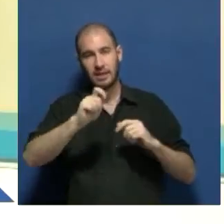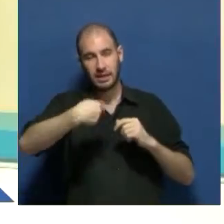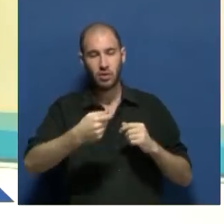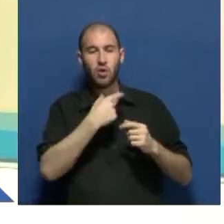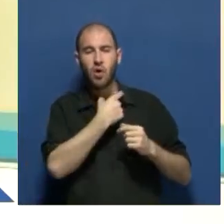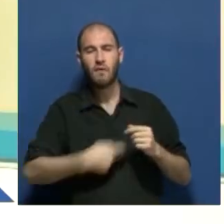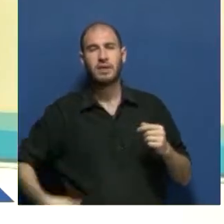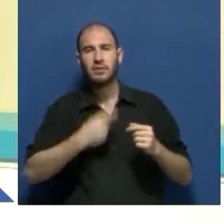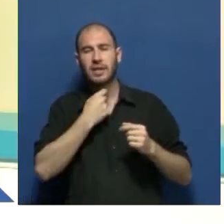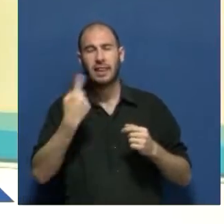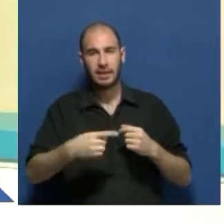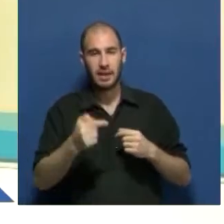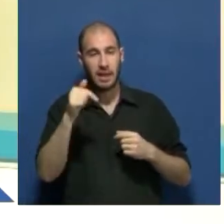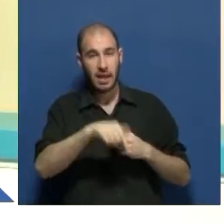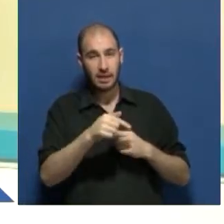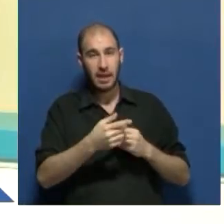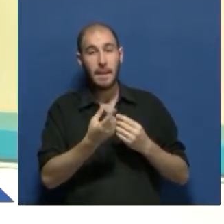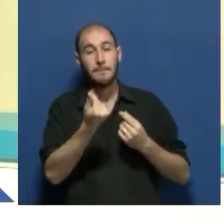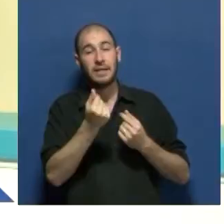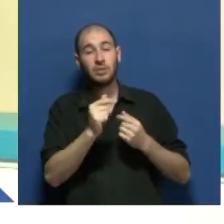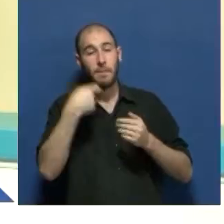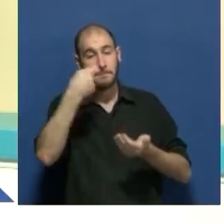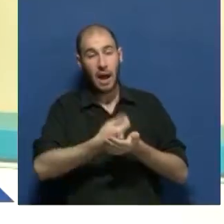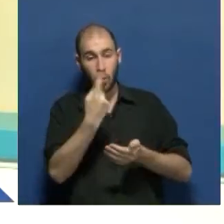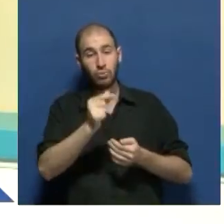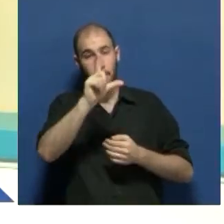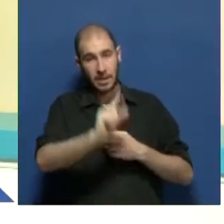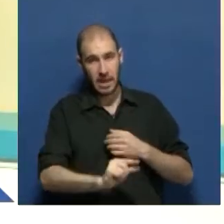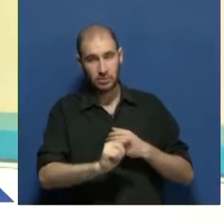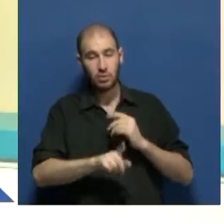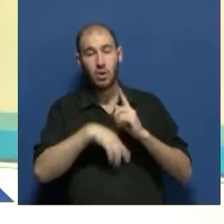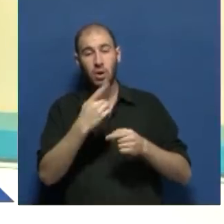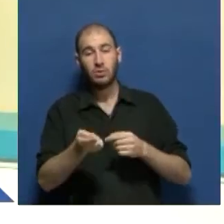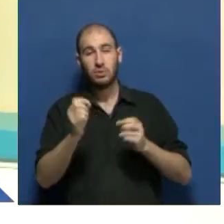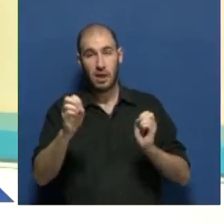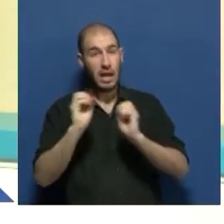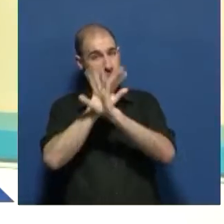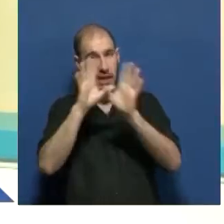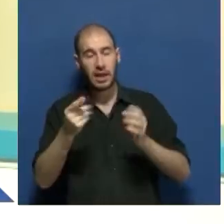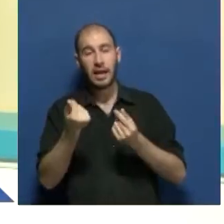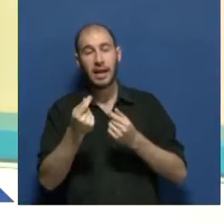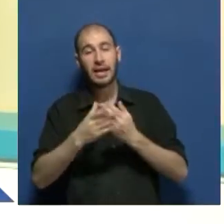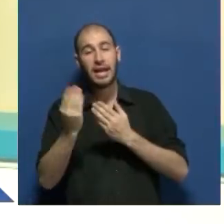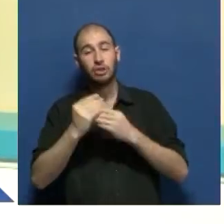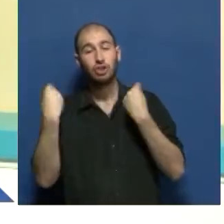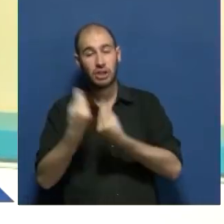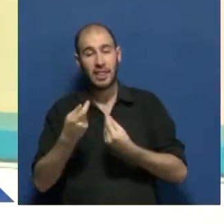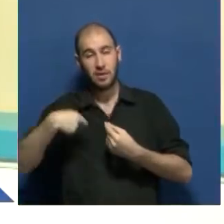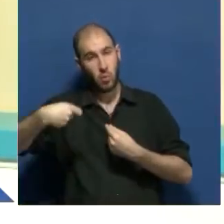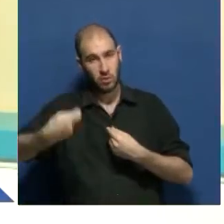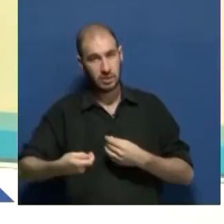era que se abaratara el precio de contado y que se transparentara el costo financiero en